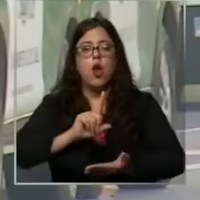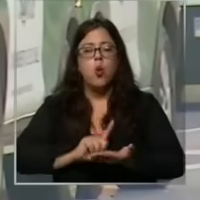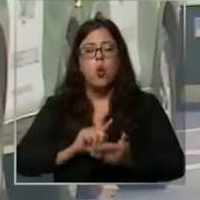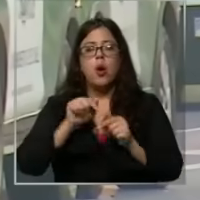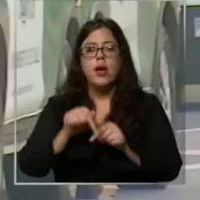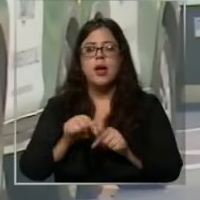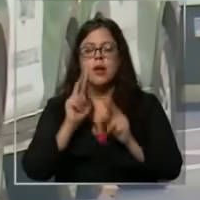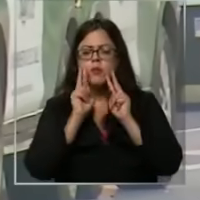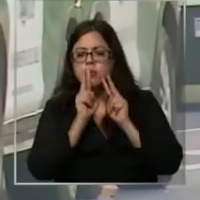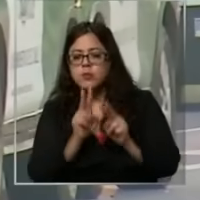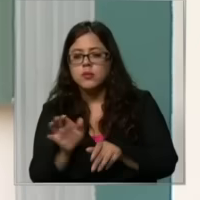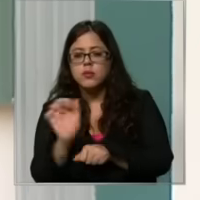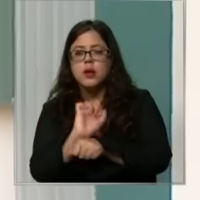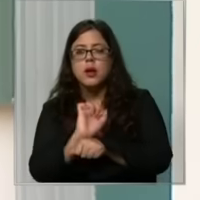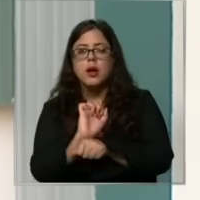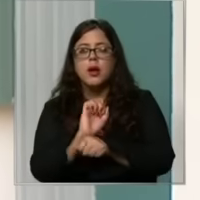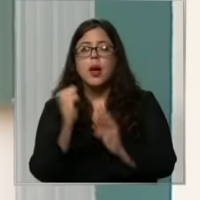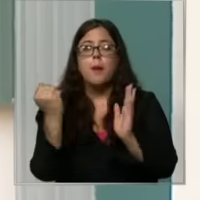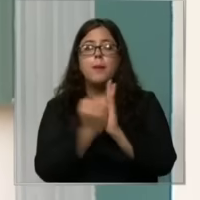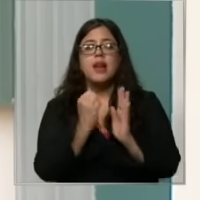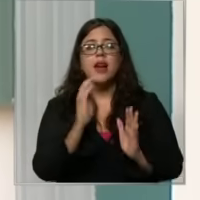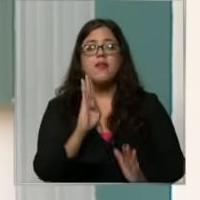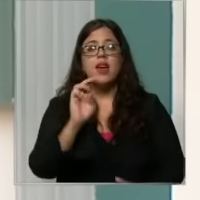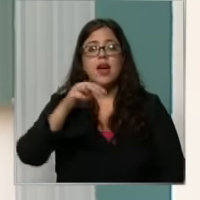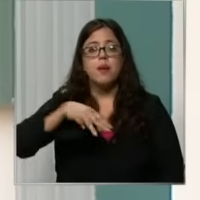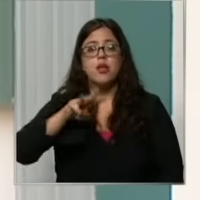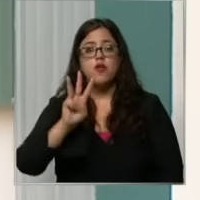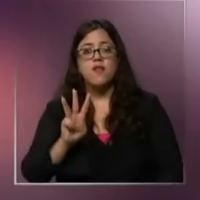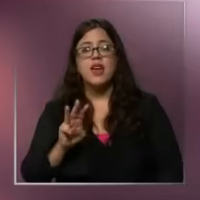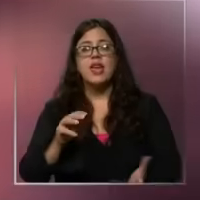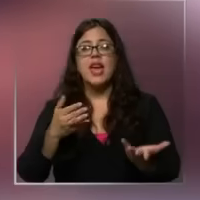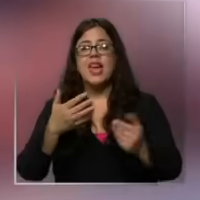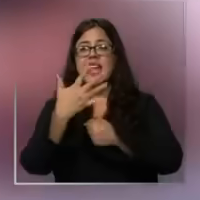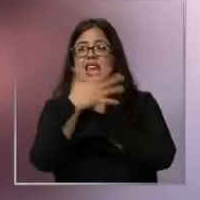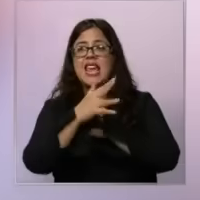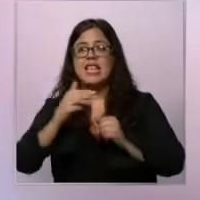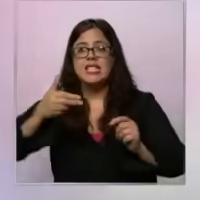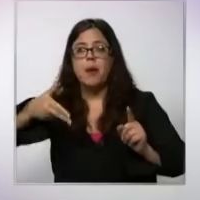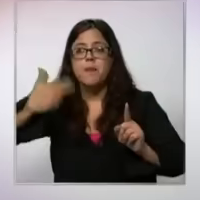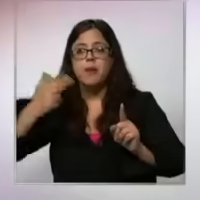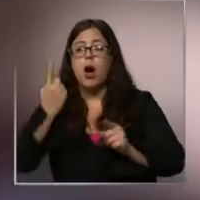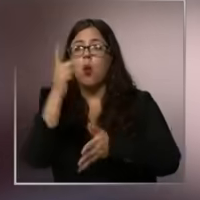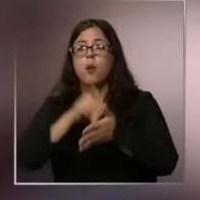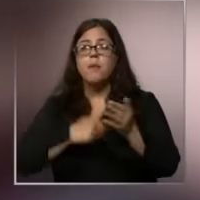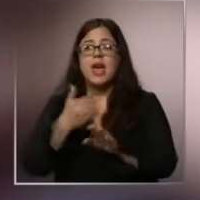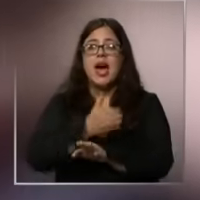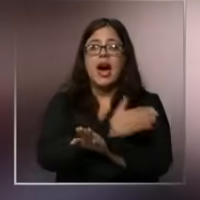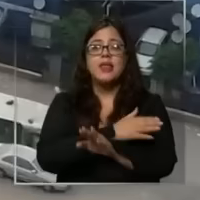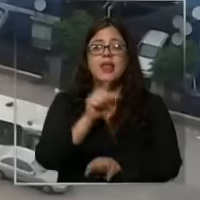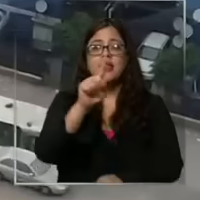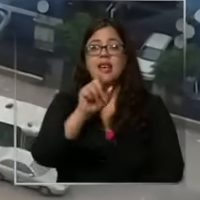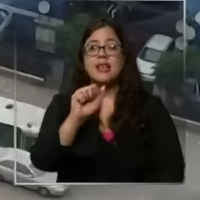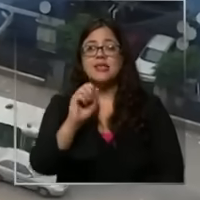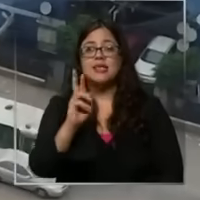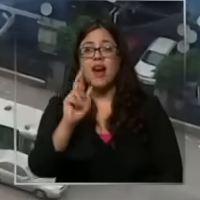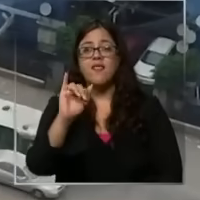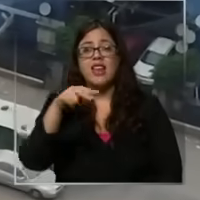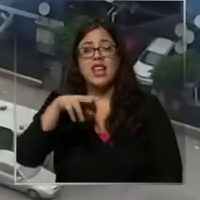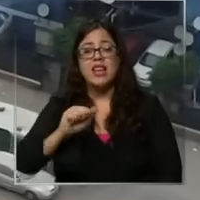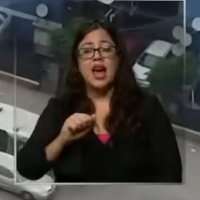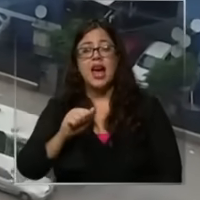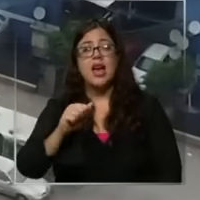se verificó que un vehículo marca BMW se encontraba con 15 impactos balísticos. Un mes antes de la muerte de Sabrina Guzmán, la